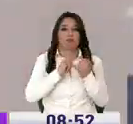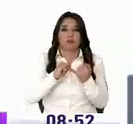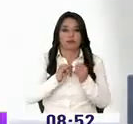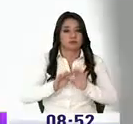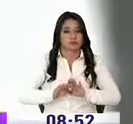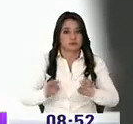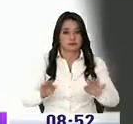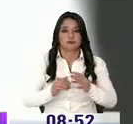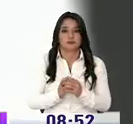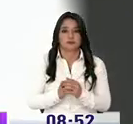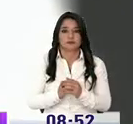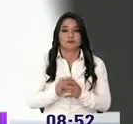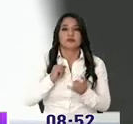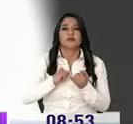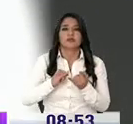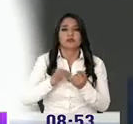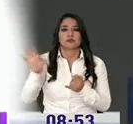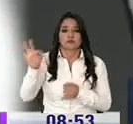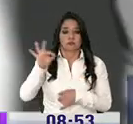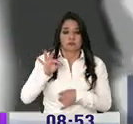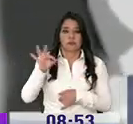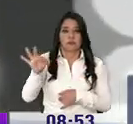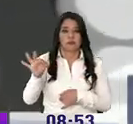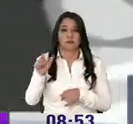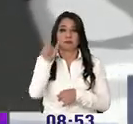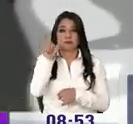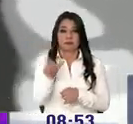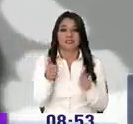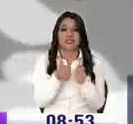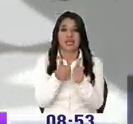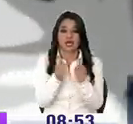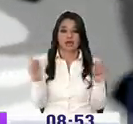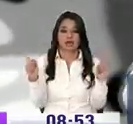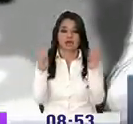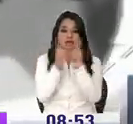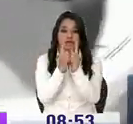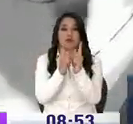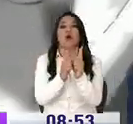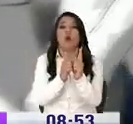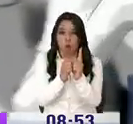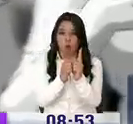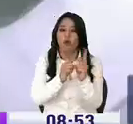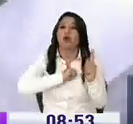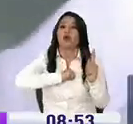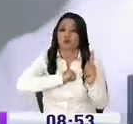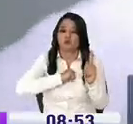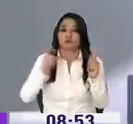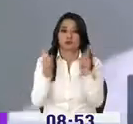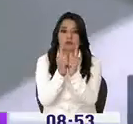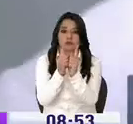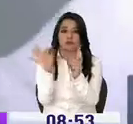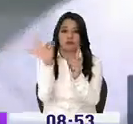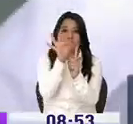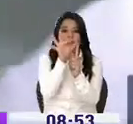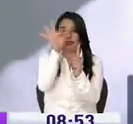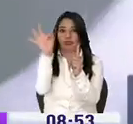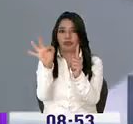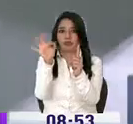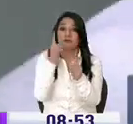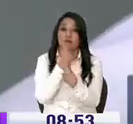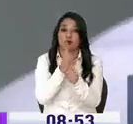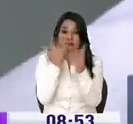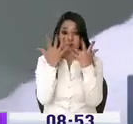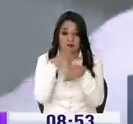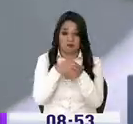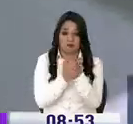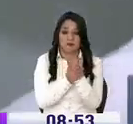La transmisión del virus se da por el contacto cercano de persona a persona al toser o estornudar, por lo que el médico insiste que el lavado de manos